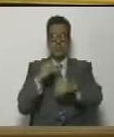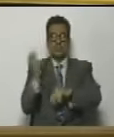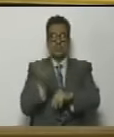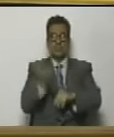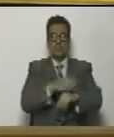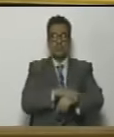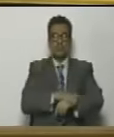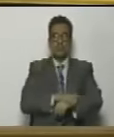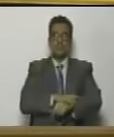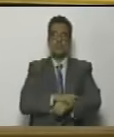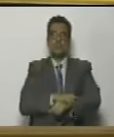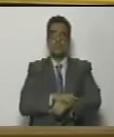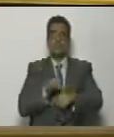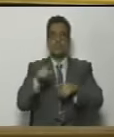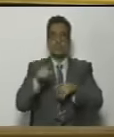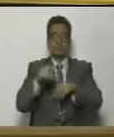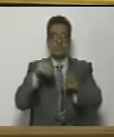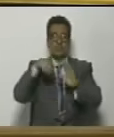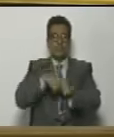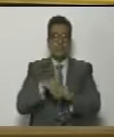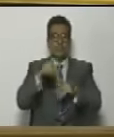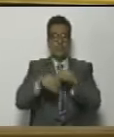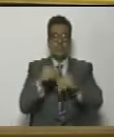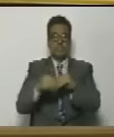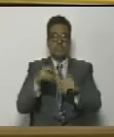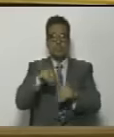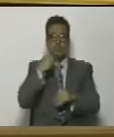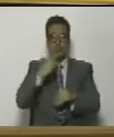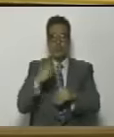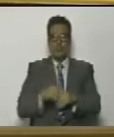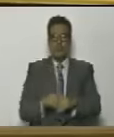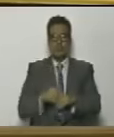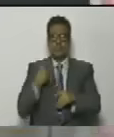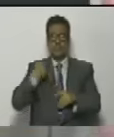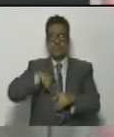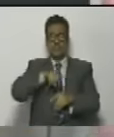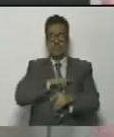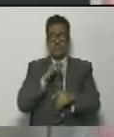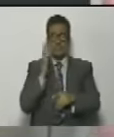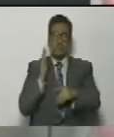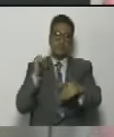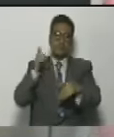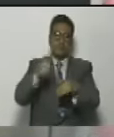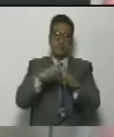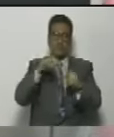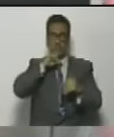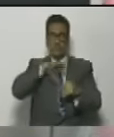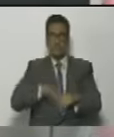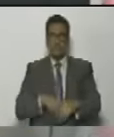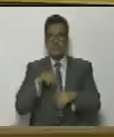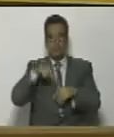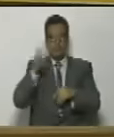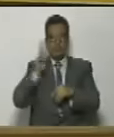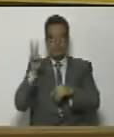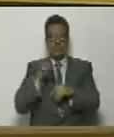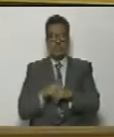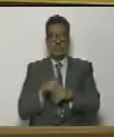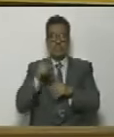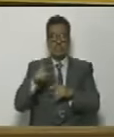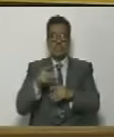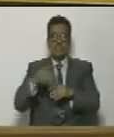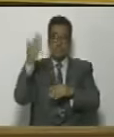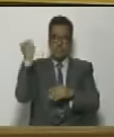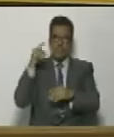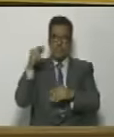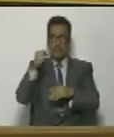violencia para esgrimir argumentos políticos. Hemos sido víctimas a lo largo de la historia de Venezuela en